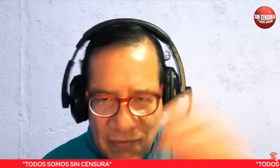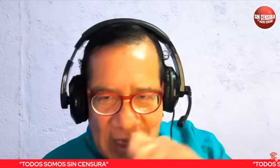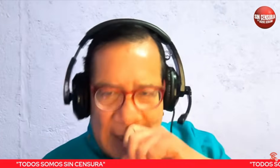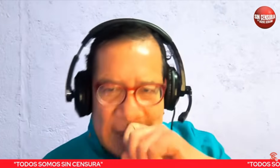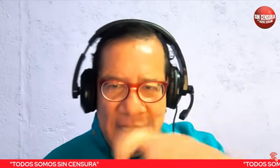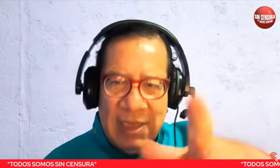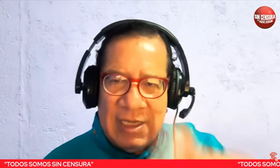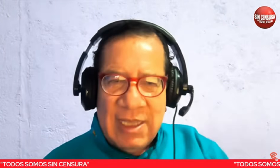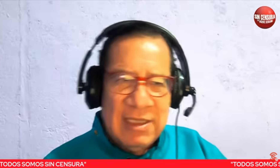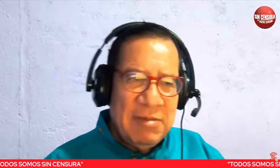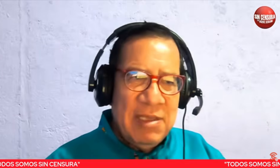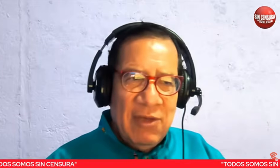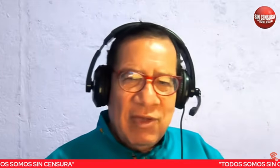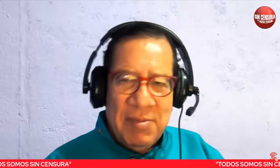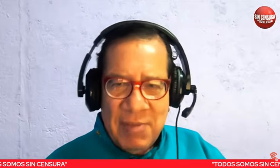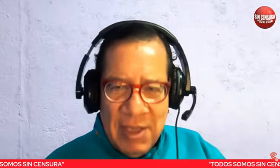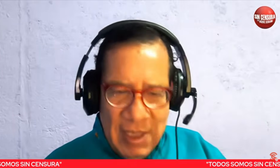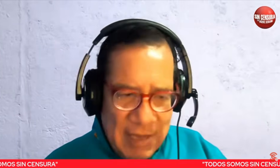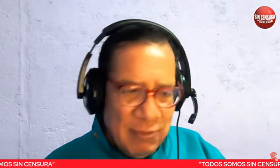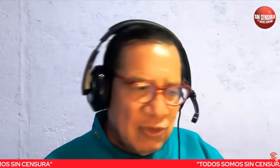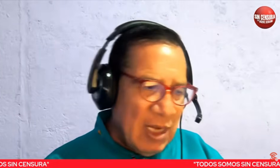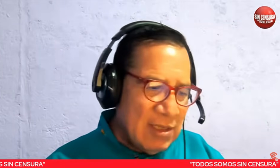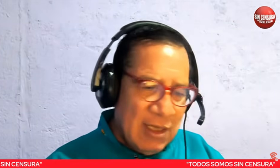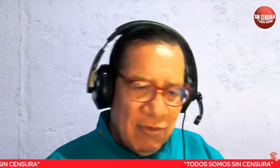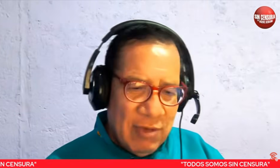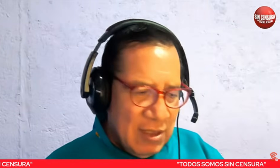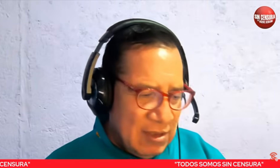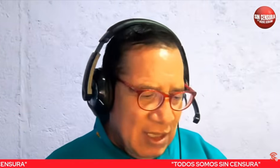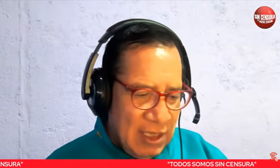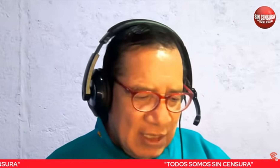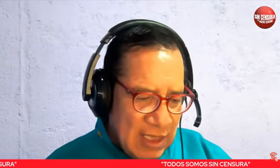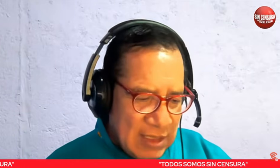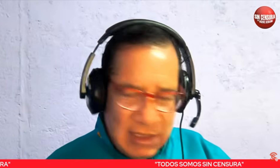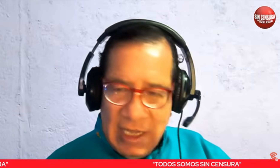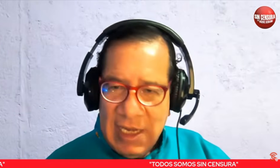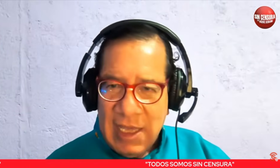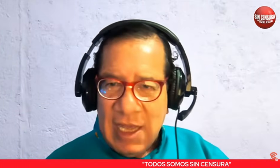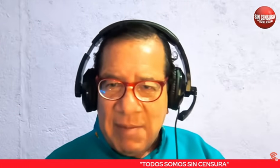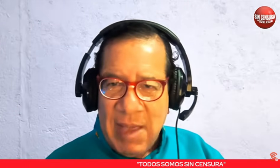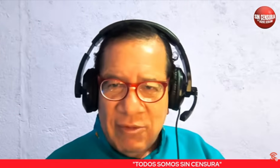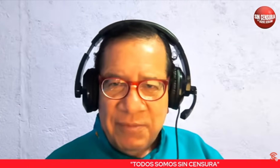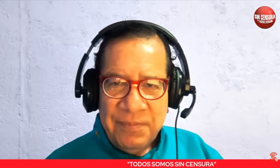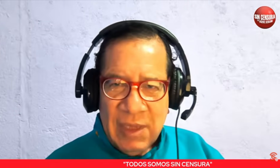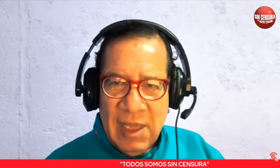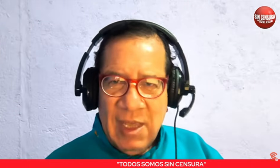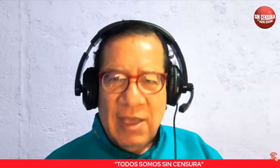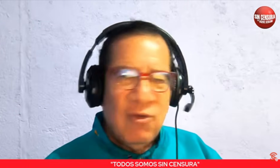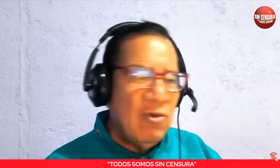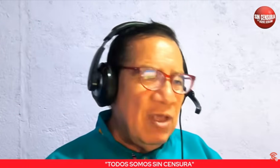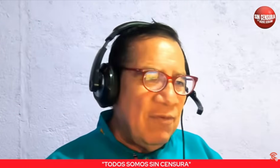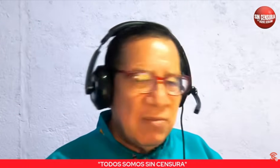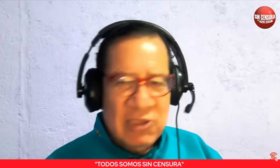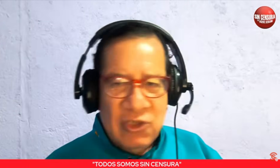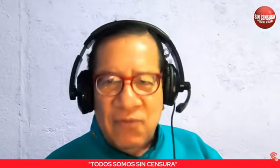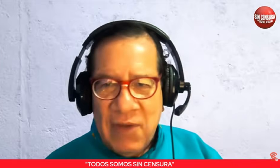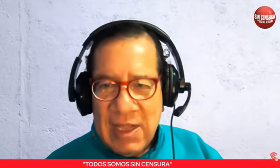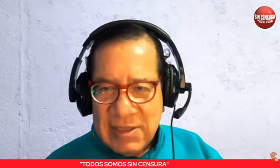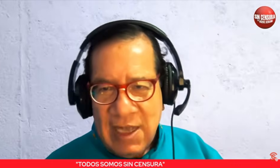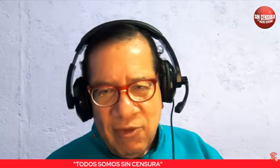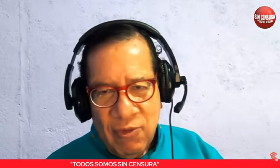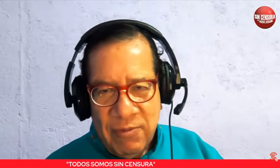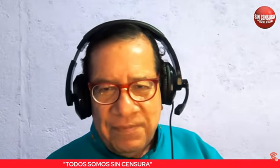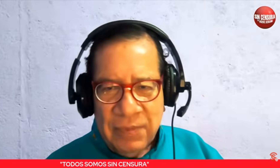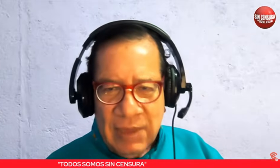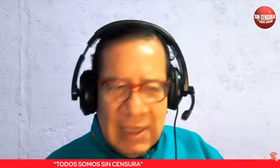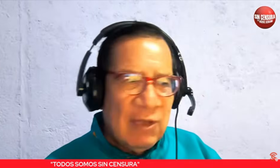tú fíjate, es bien interesante ese video que mostraste con y que Ceci tenía ahí a la mano, con información